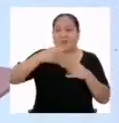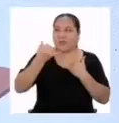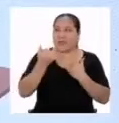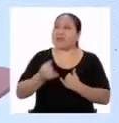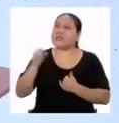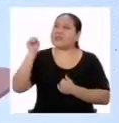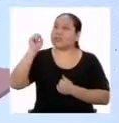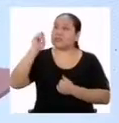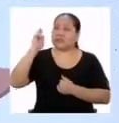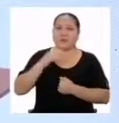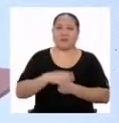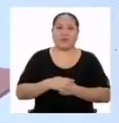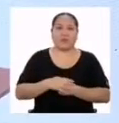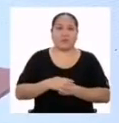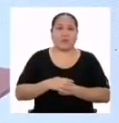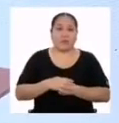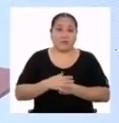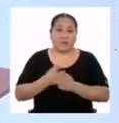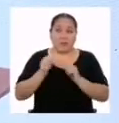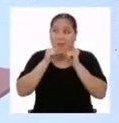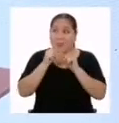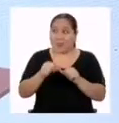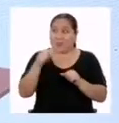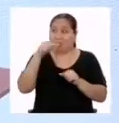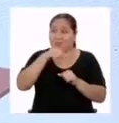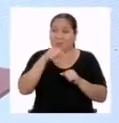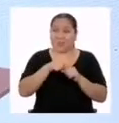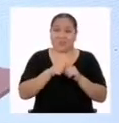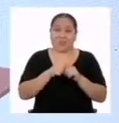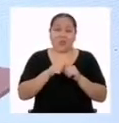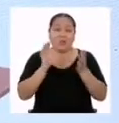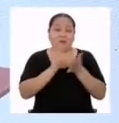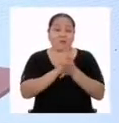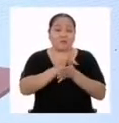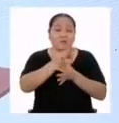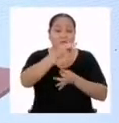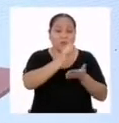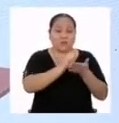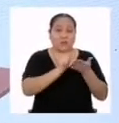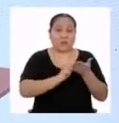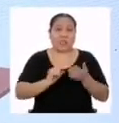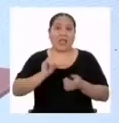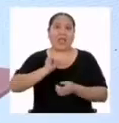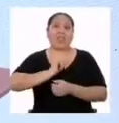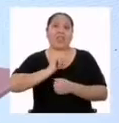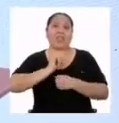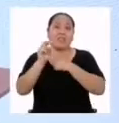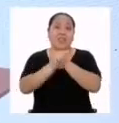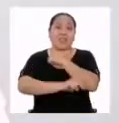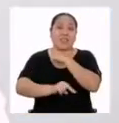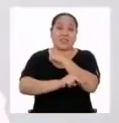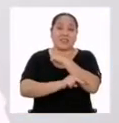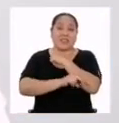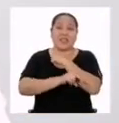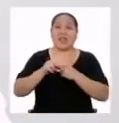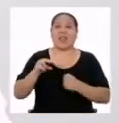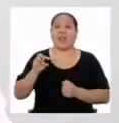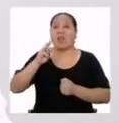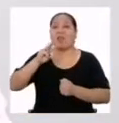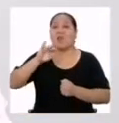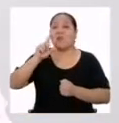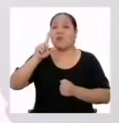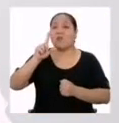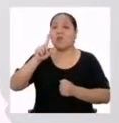profesora. ¿Qué opinas si seguimos con el texto que vimos la clase anterior? Identidad Nacional de Wilfredo Capsoli. Me